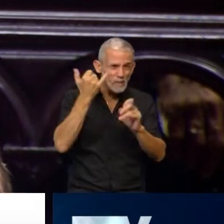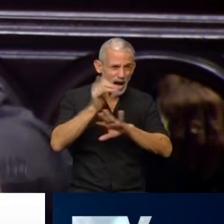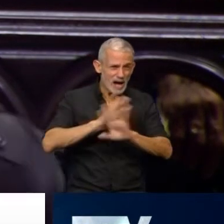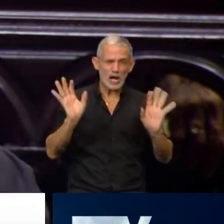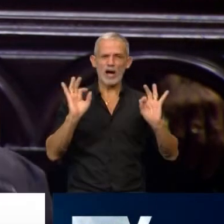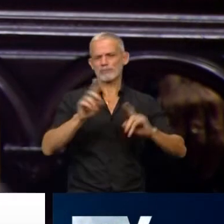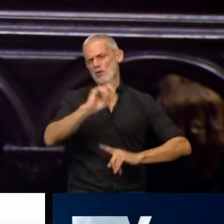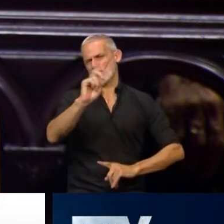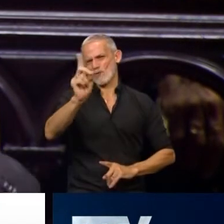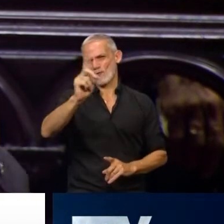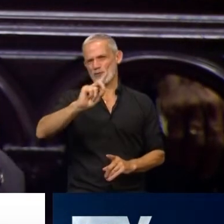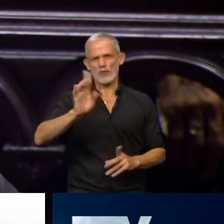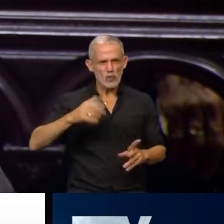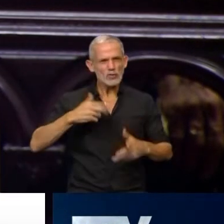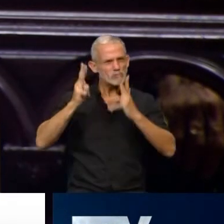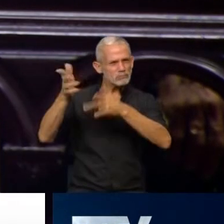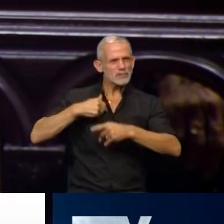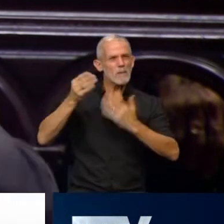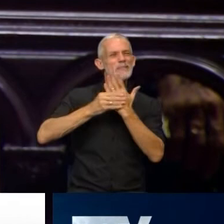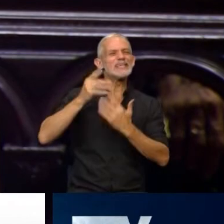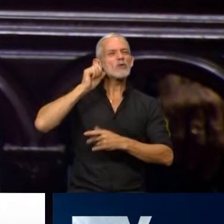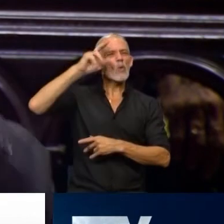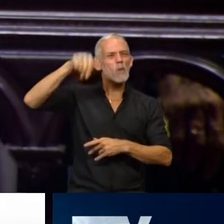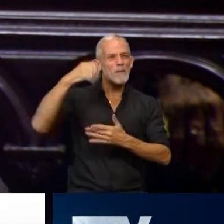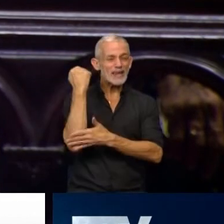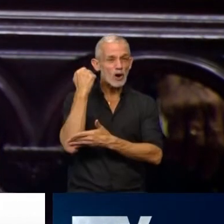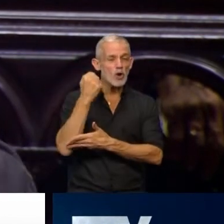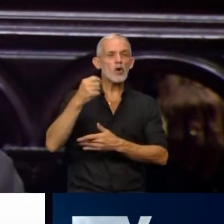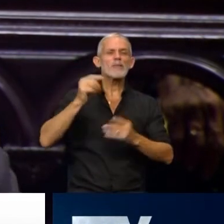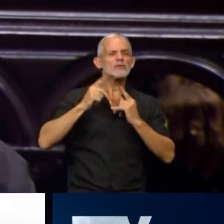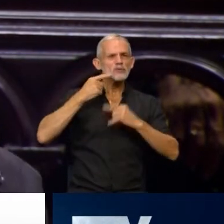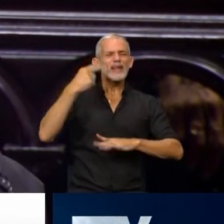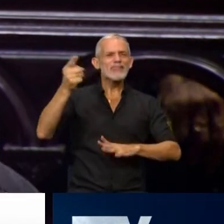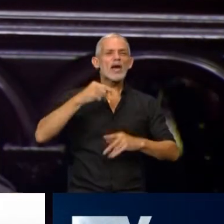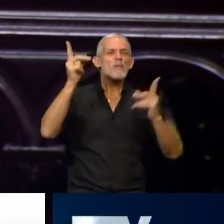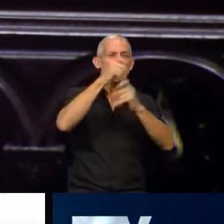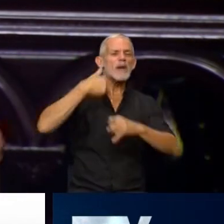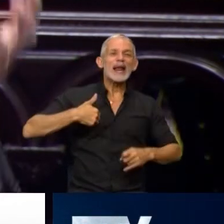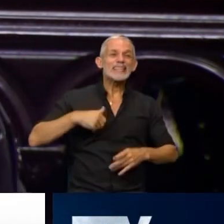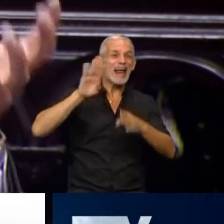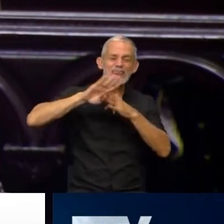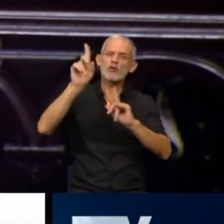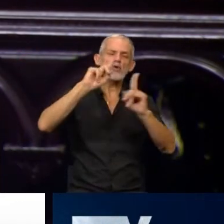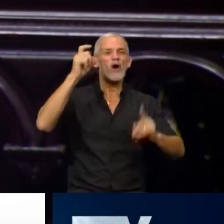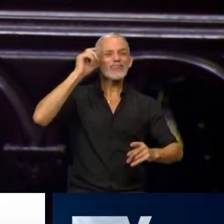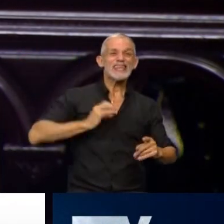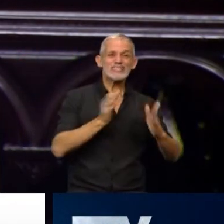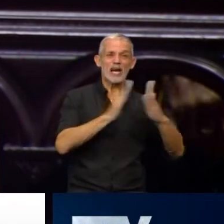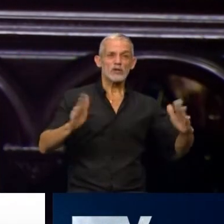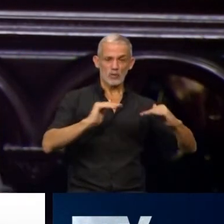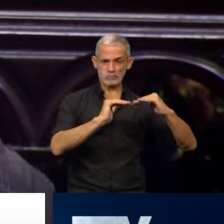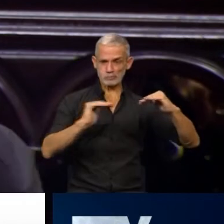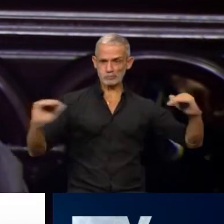la Argentina. No ese es el problema. Yo se lo dije al ministro Guzmán cuando él vino a presentar esto. El problema de la Argentina no es la deuda, es que hace 10 años que no